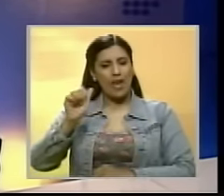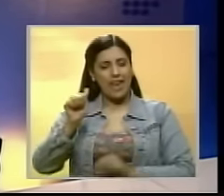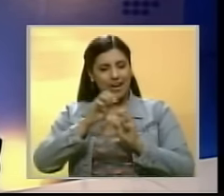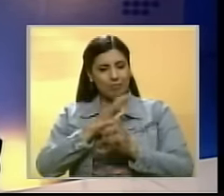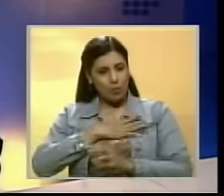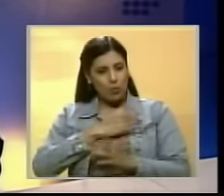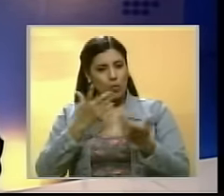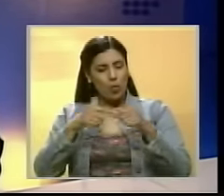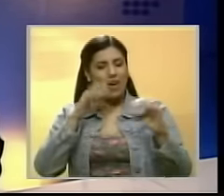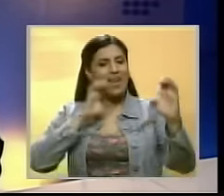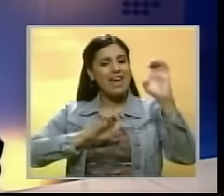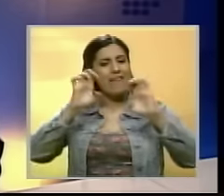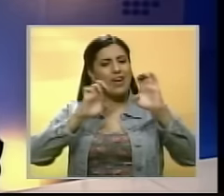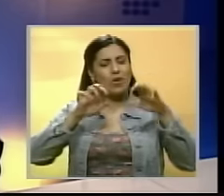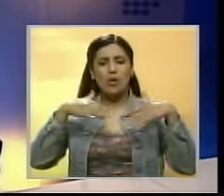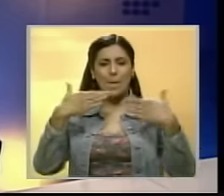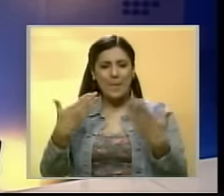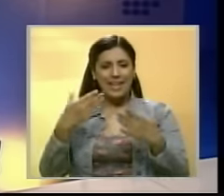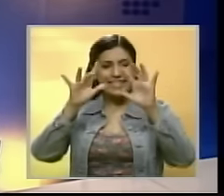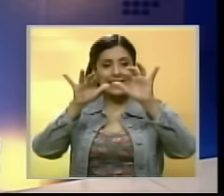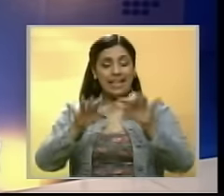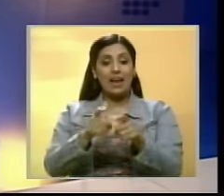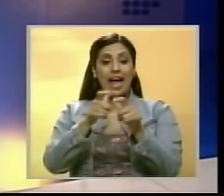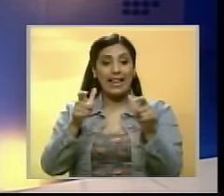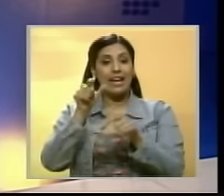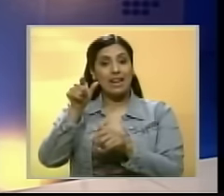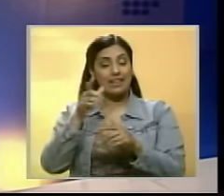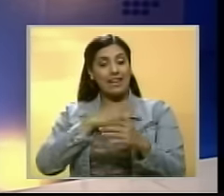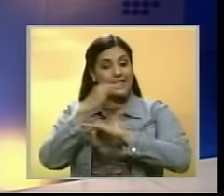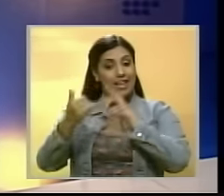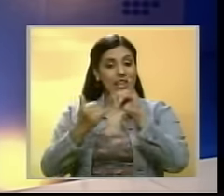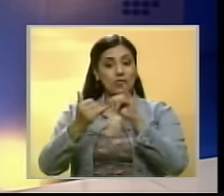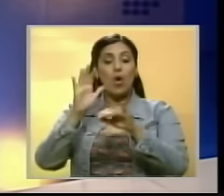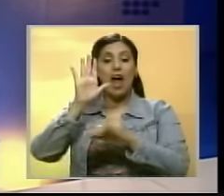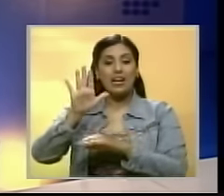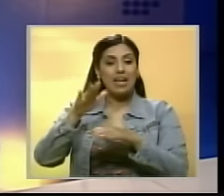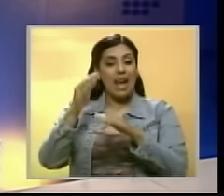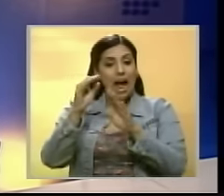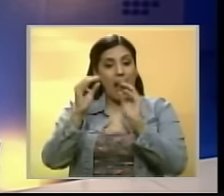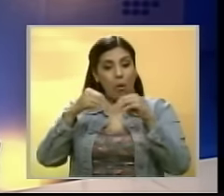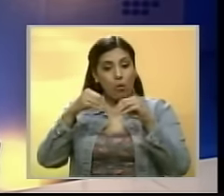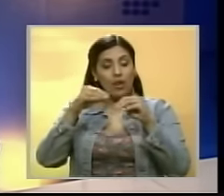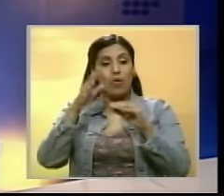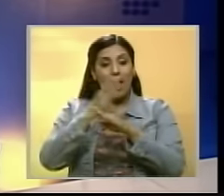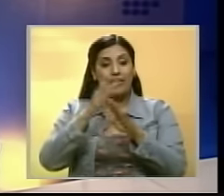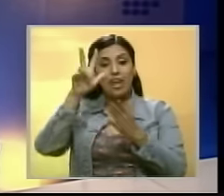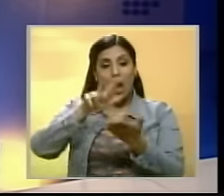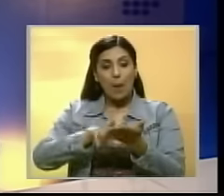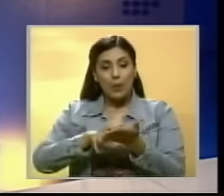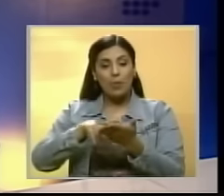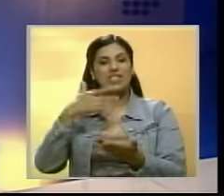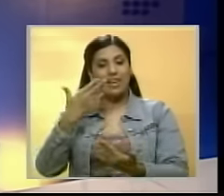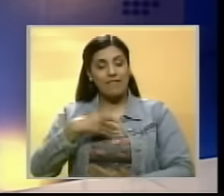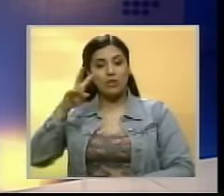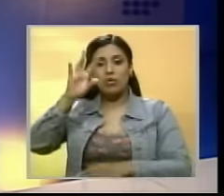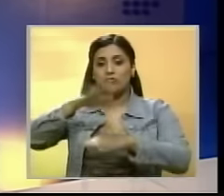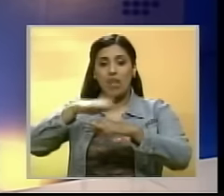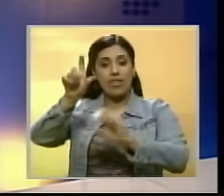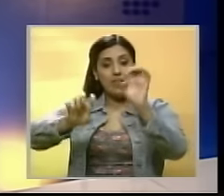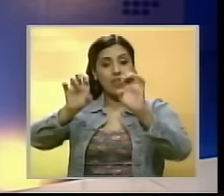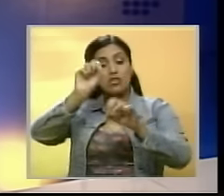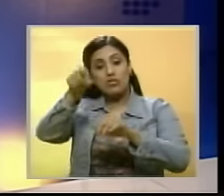oea evaluará la actuación del secretario general de este organismo internacional de acuerdo con la aprobación de la solicitud hecha por Venezuela en la